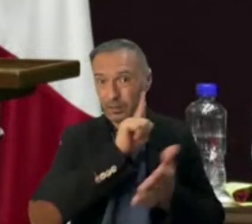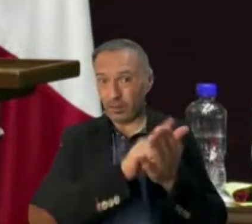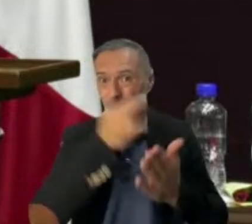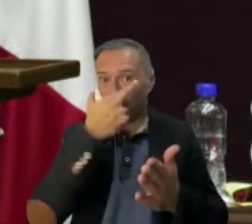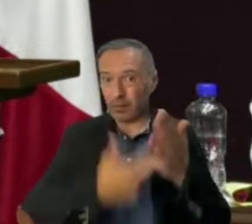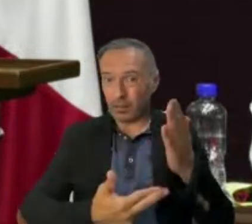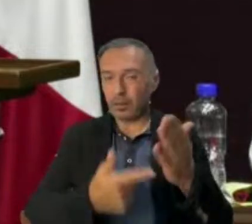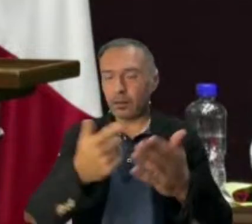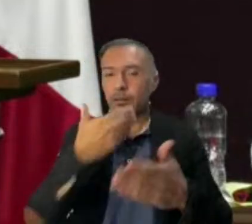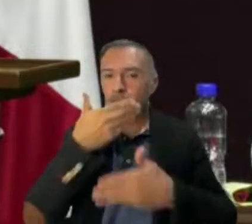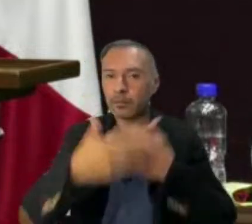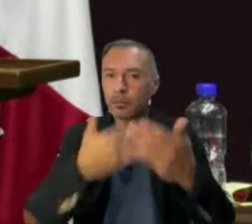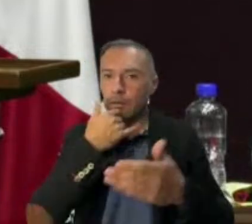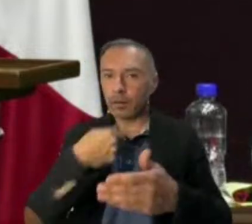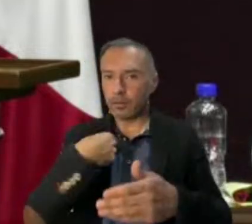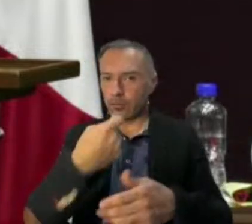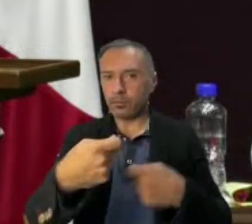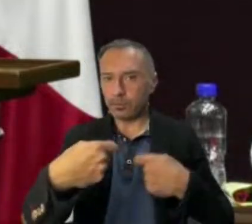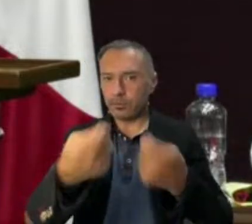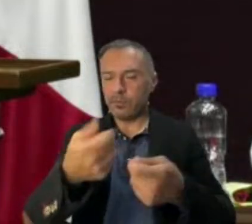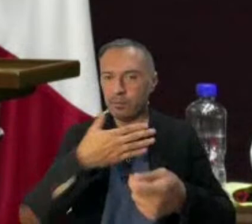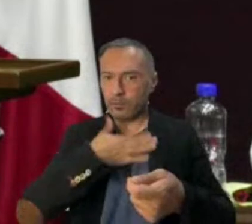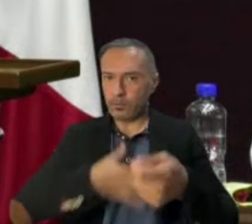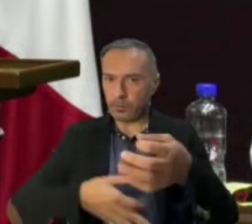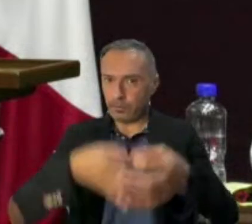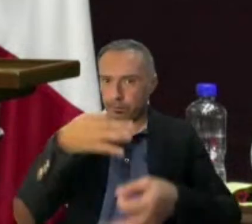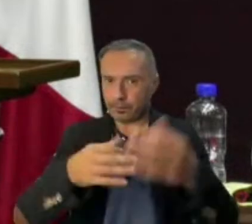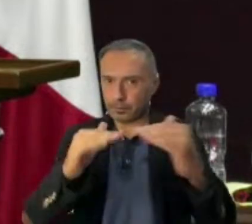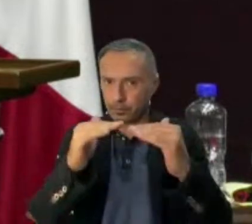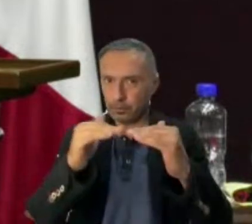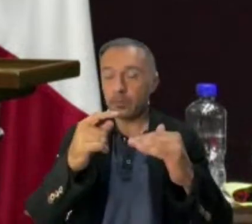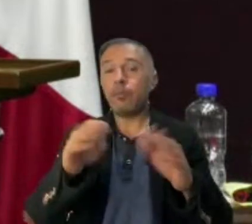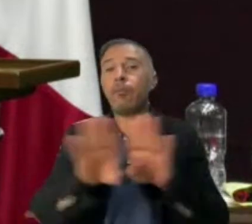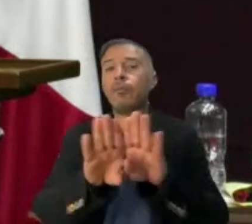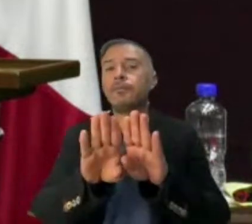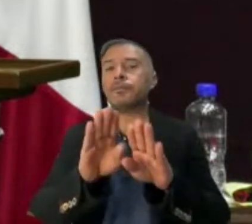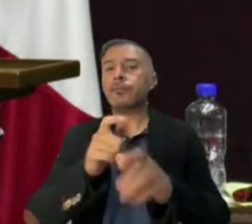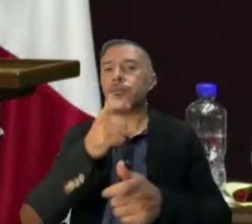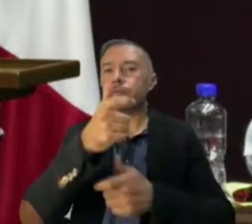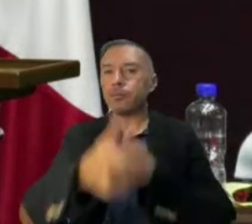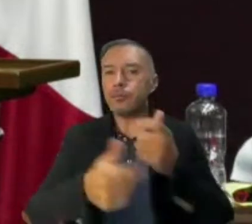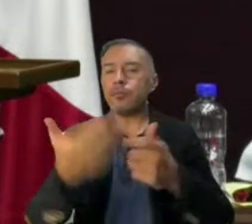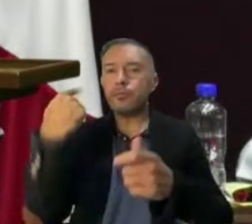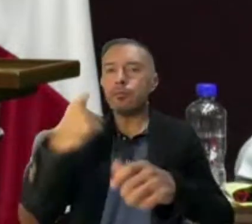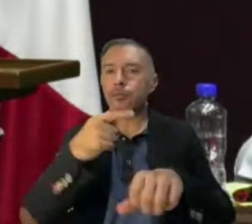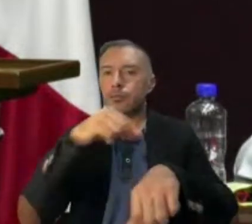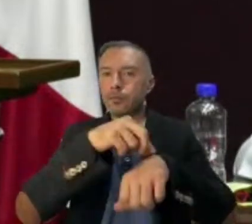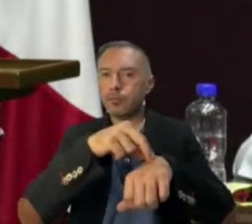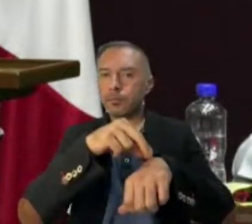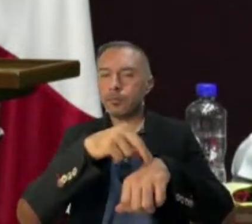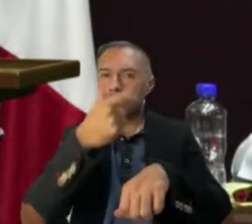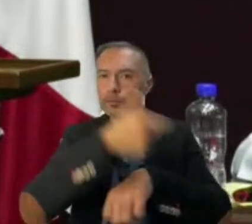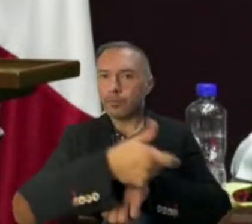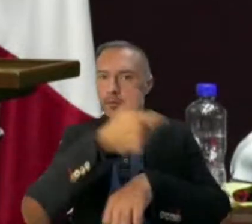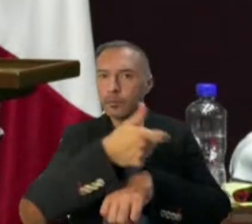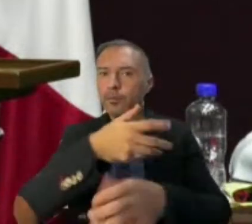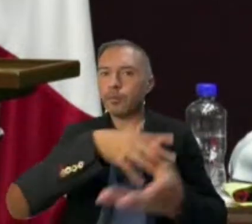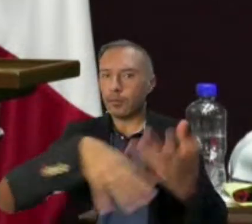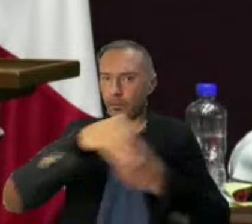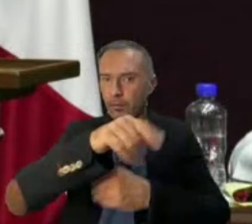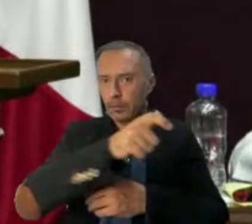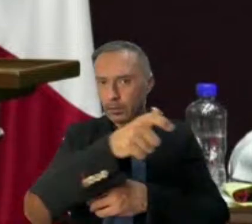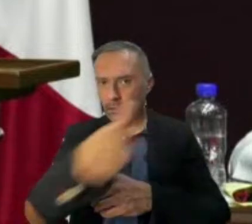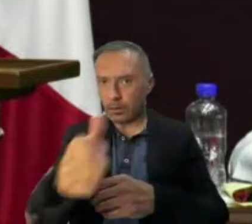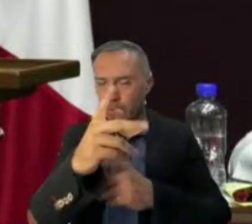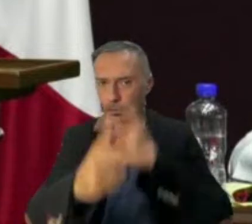a la víctima. Esto puede incluir aspectos económicos como el reembolso de los gastos médicos o la reparación de bienes dañados, así como